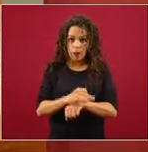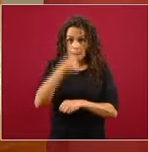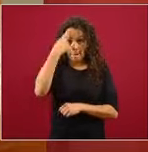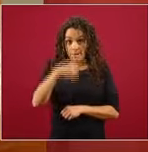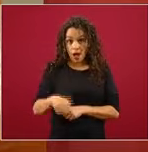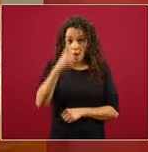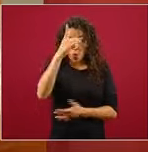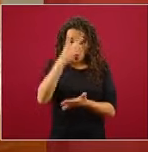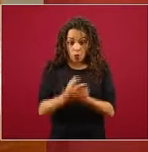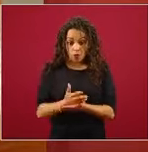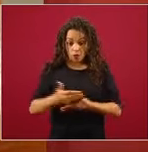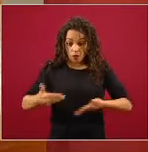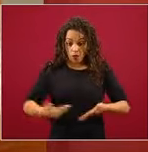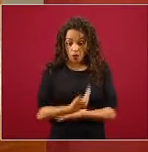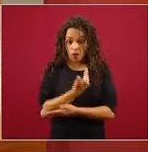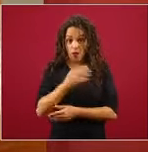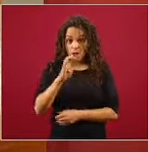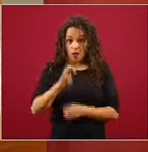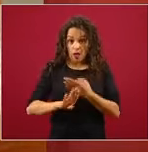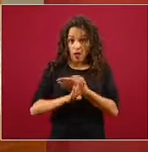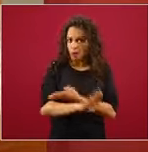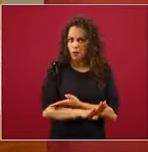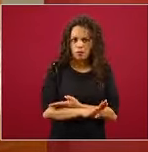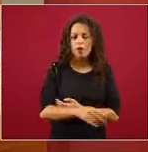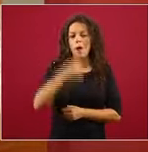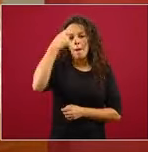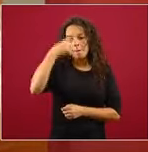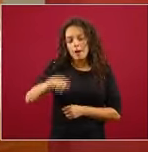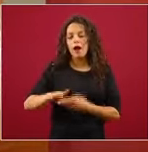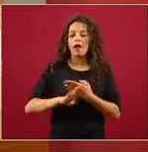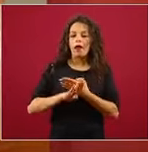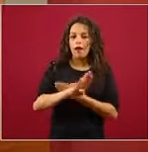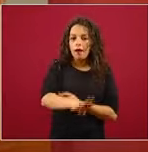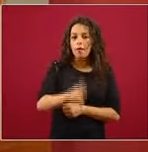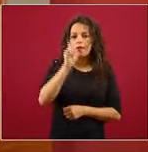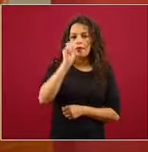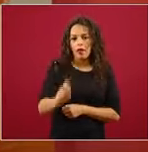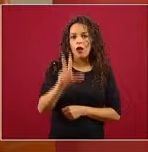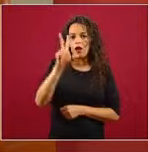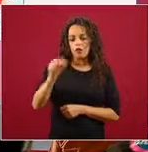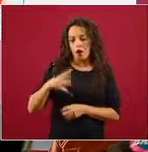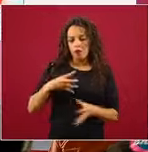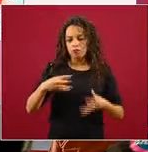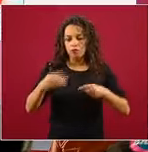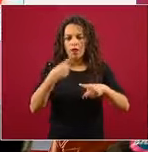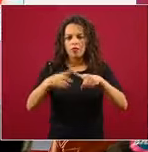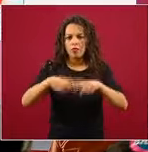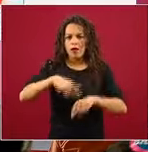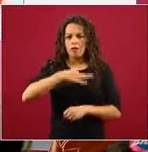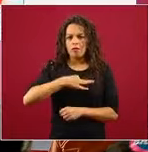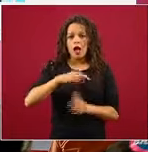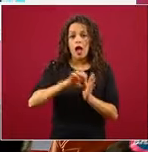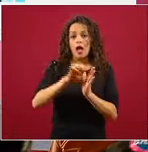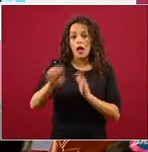contra enfermedades, infecciones de transmisión sexual, como puede ser el VIH. La que sigue, por favor.